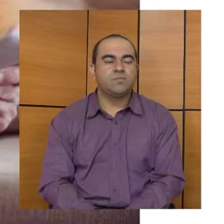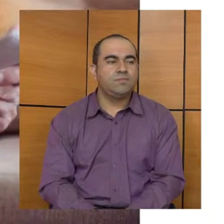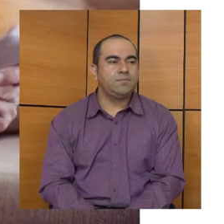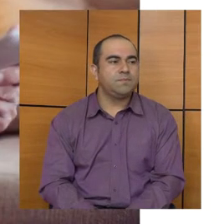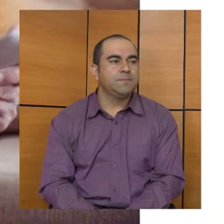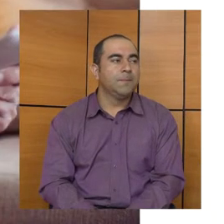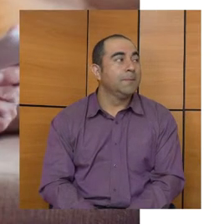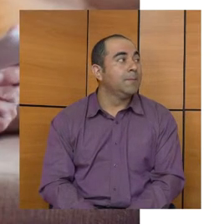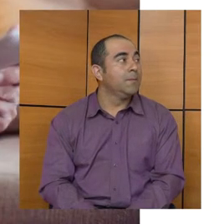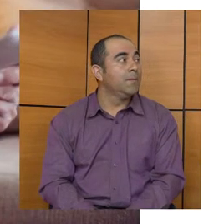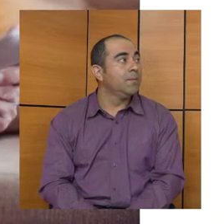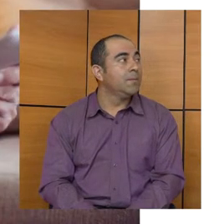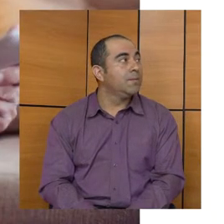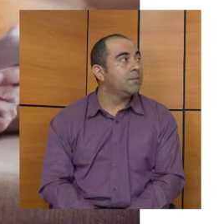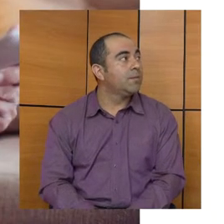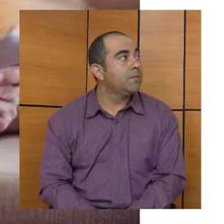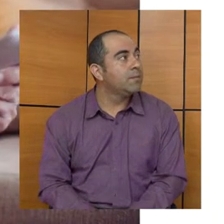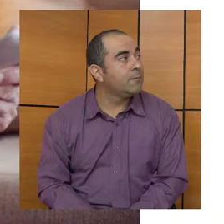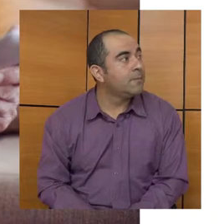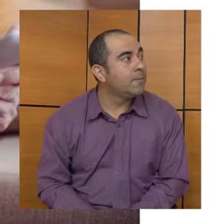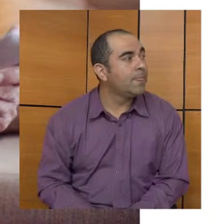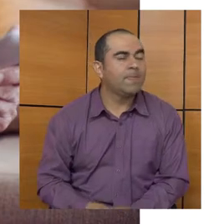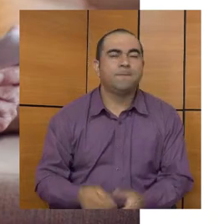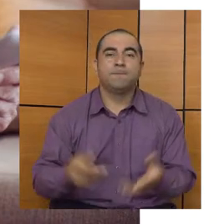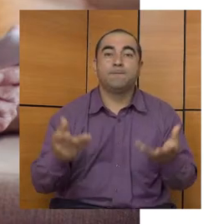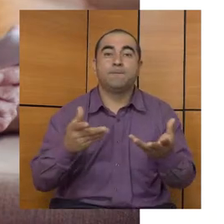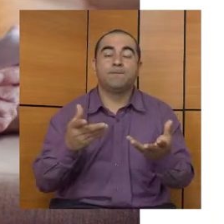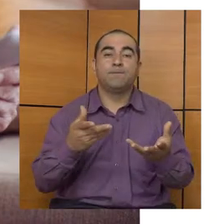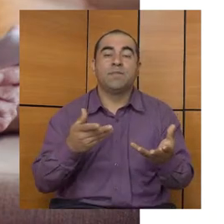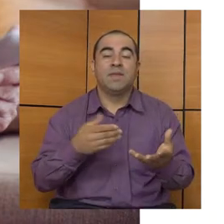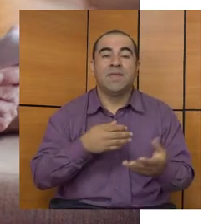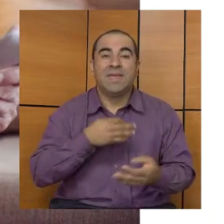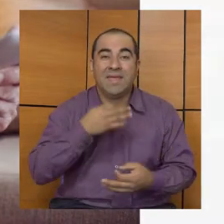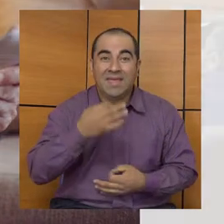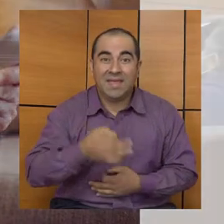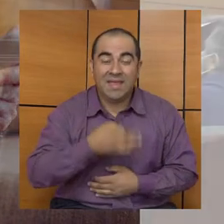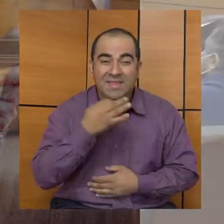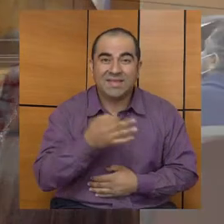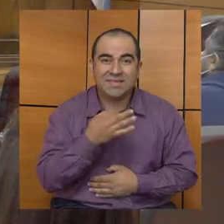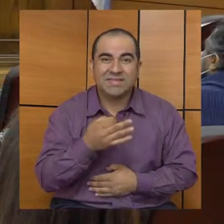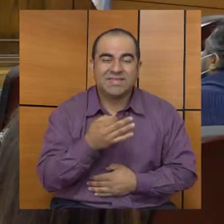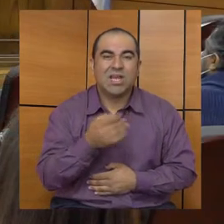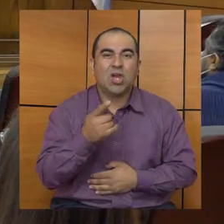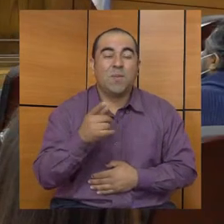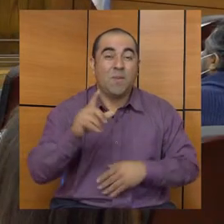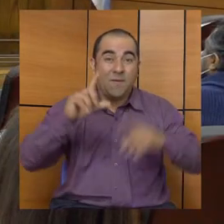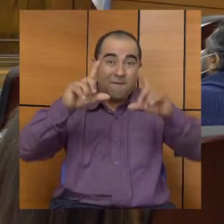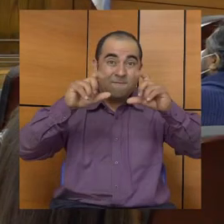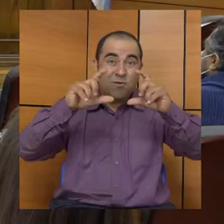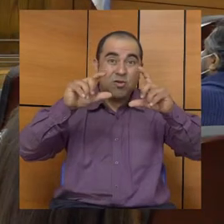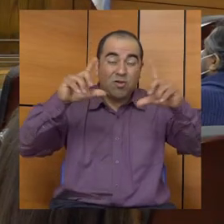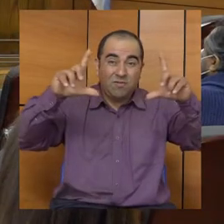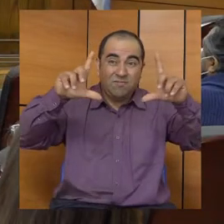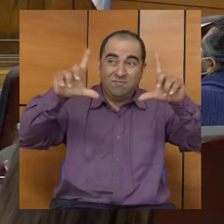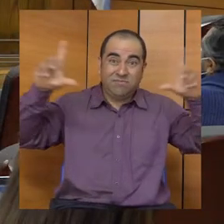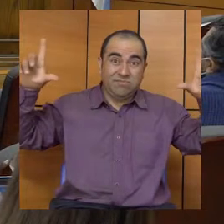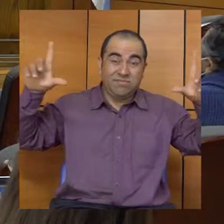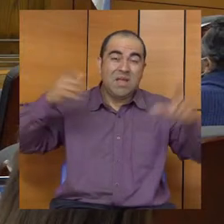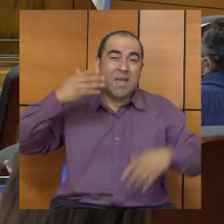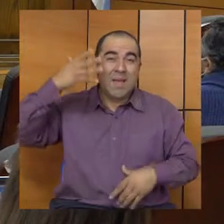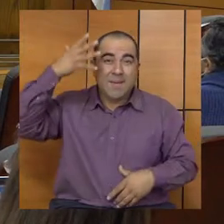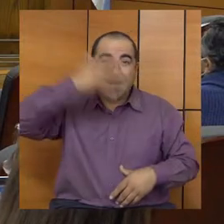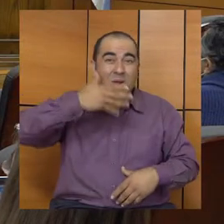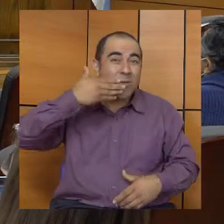Ahora, un poco como os decía, lo que nos ha llevado hasta aquí es romper esa imagen que veíamos antes en blanco y negro de